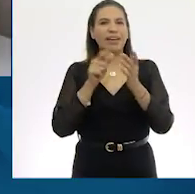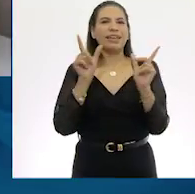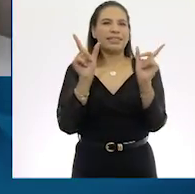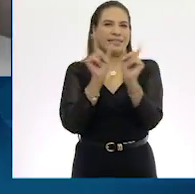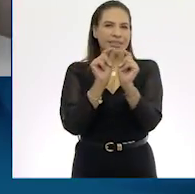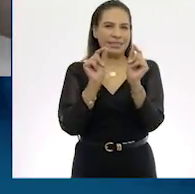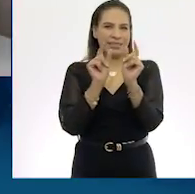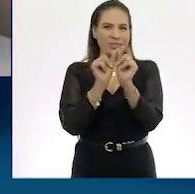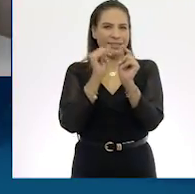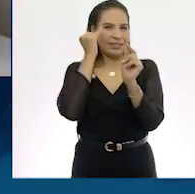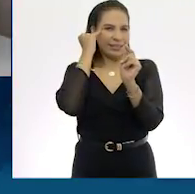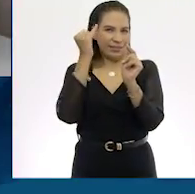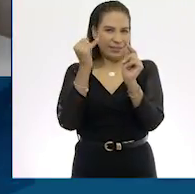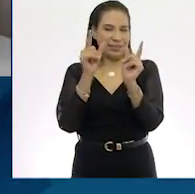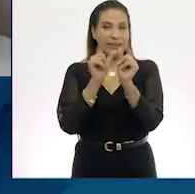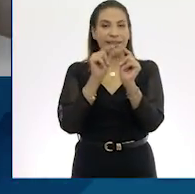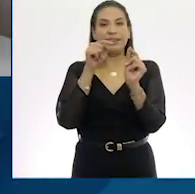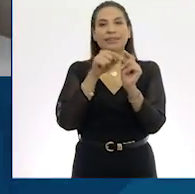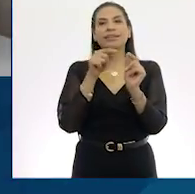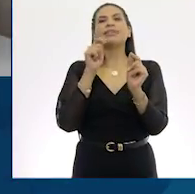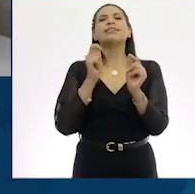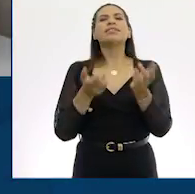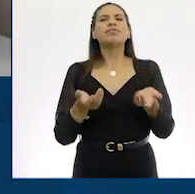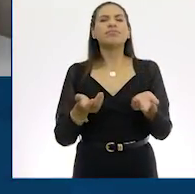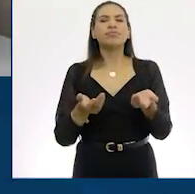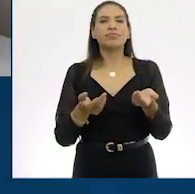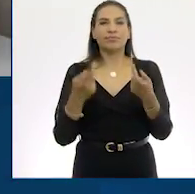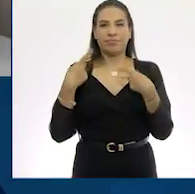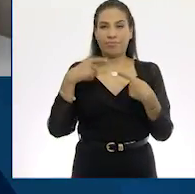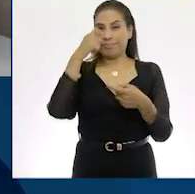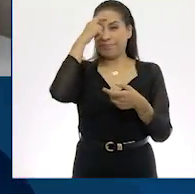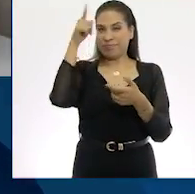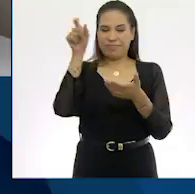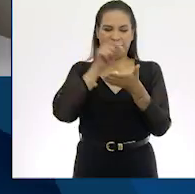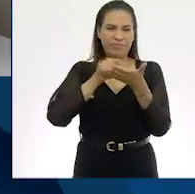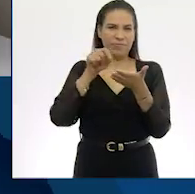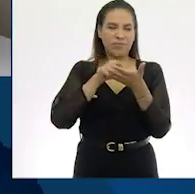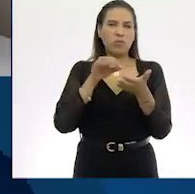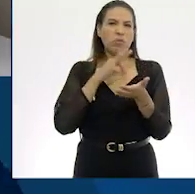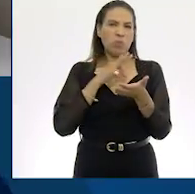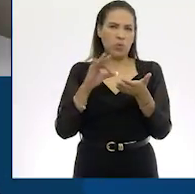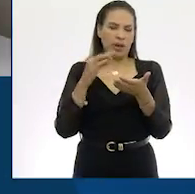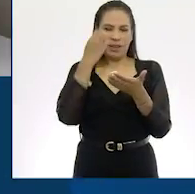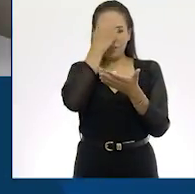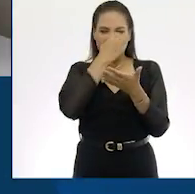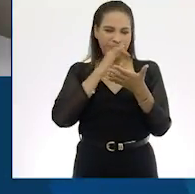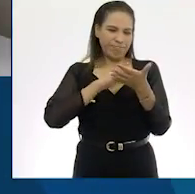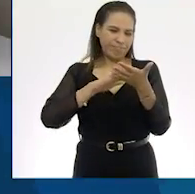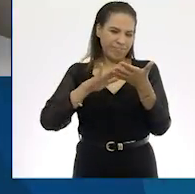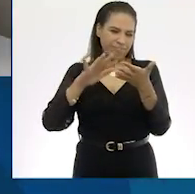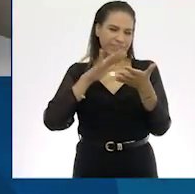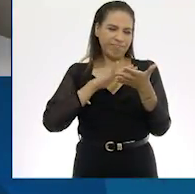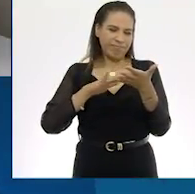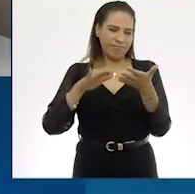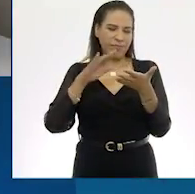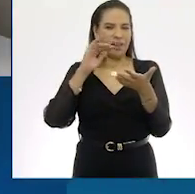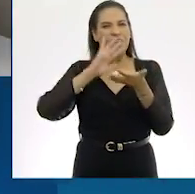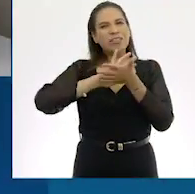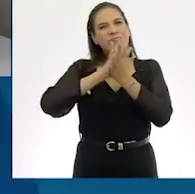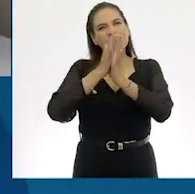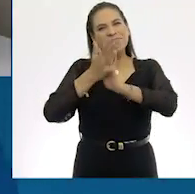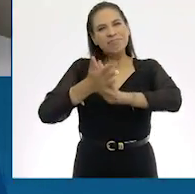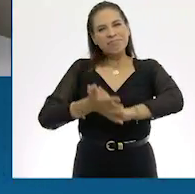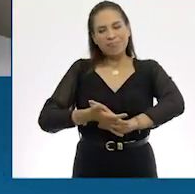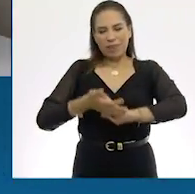síntesis. Más bien, en la síntesis, maestro, el autor se permite en análisis e interpretación